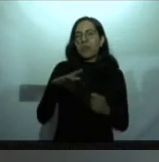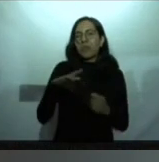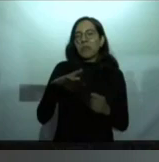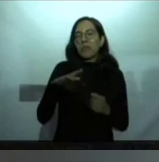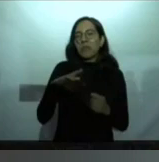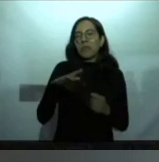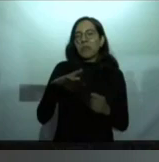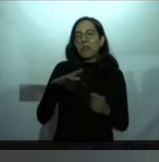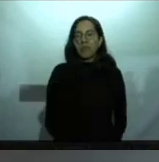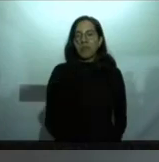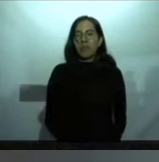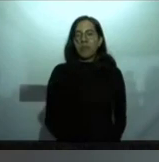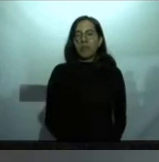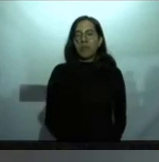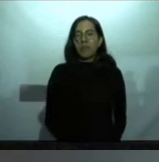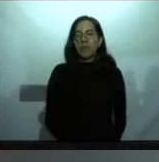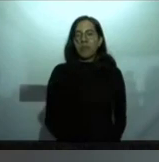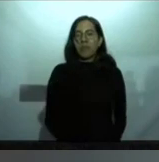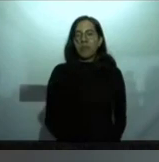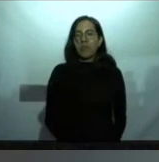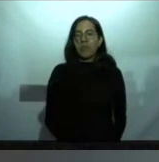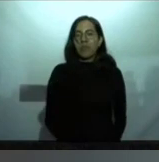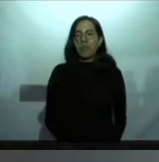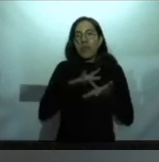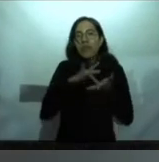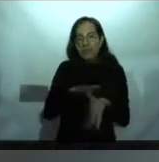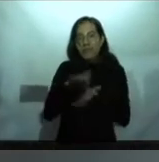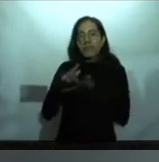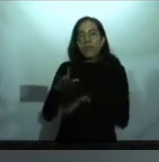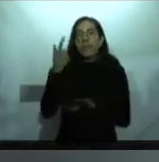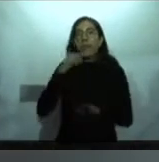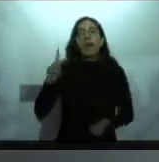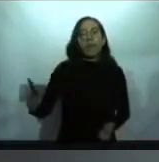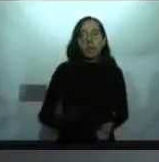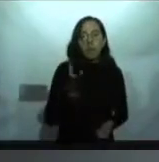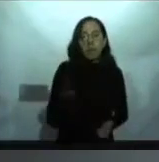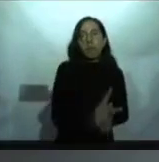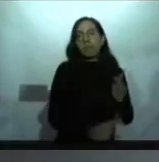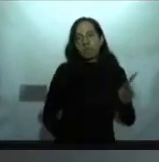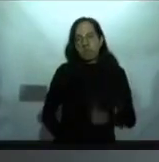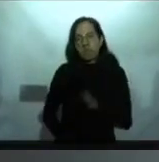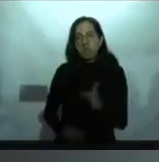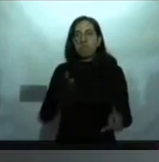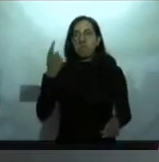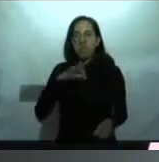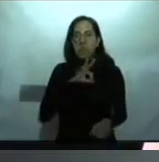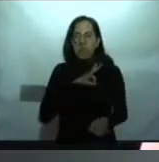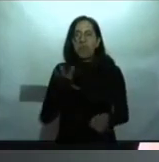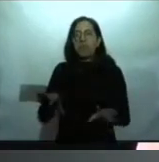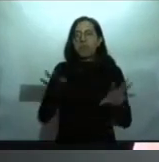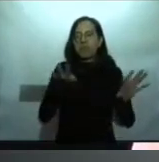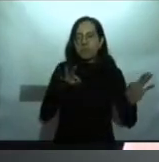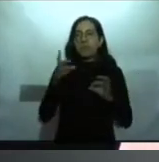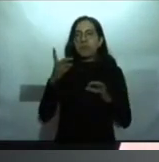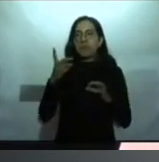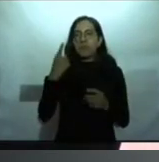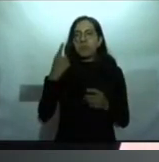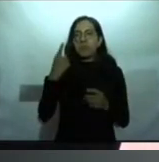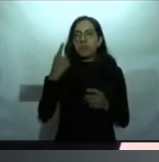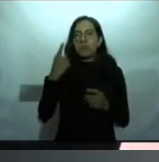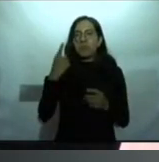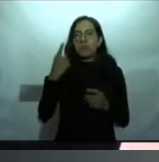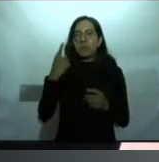Vamos a seguir apoyando con caminos rurales y caminos para sacar las cosechas que son